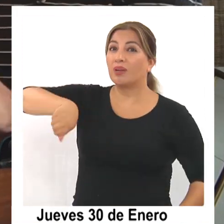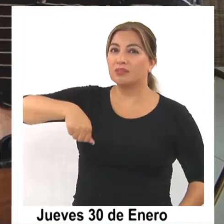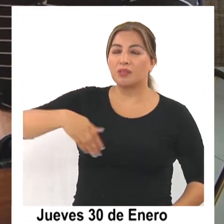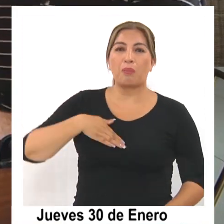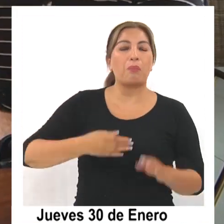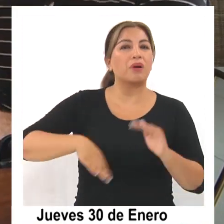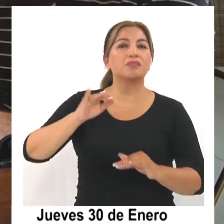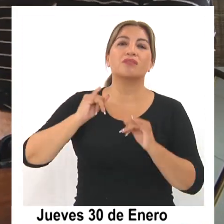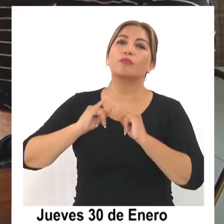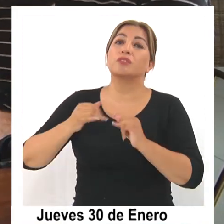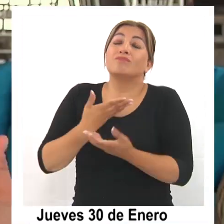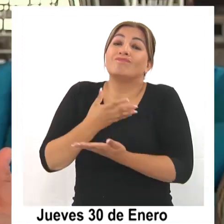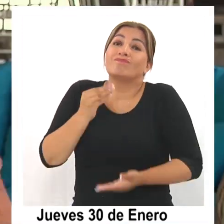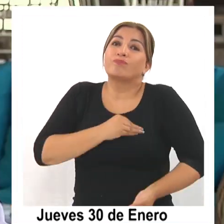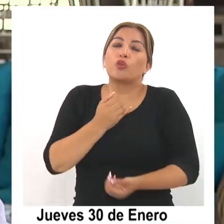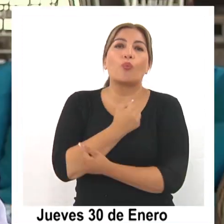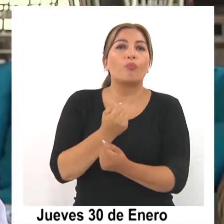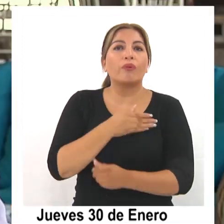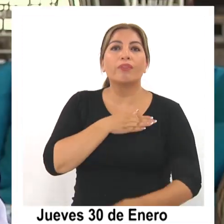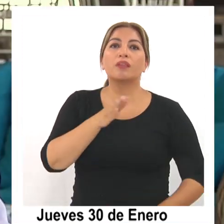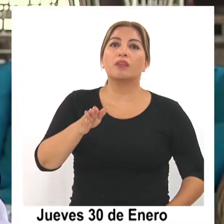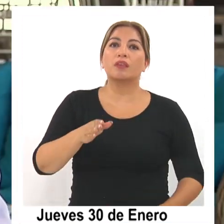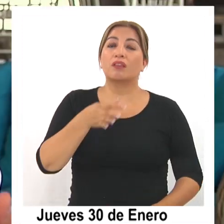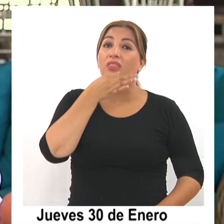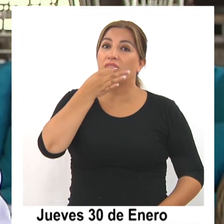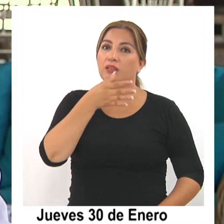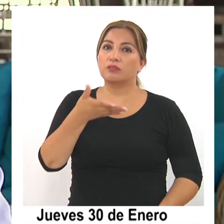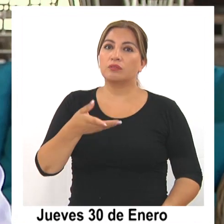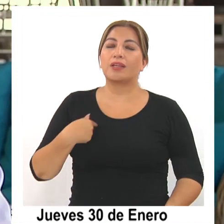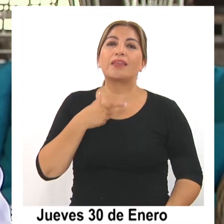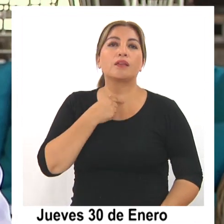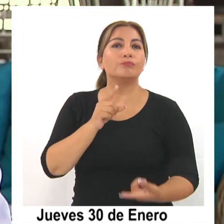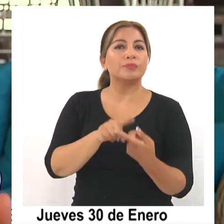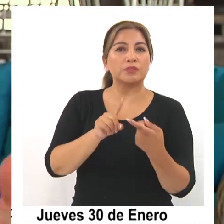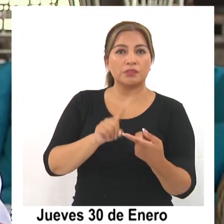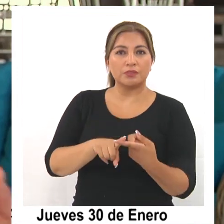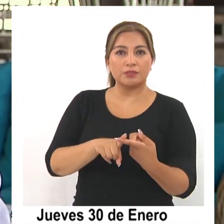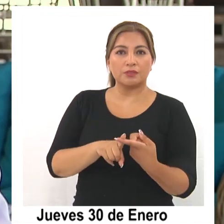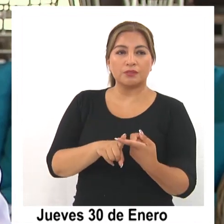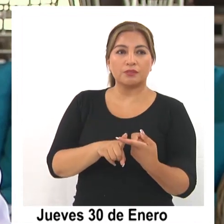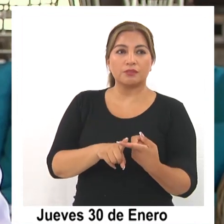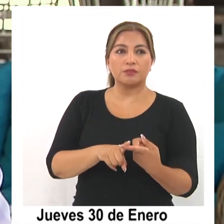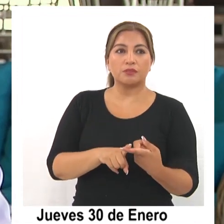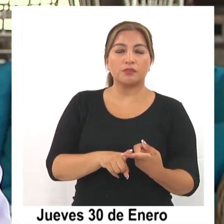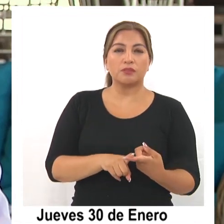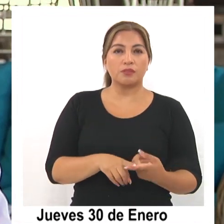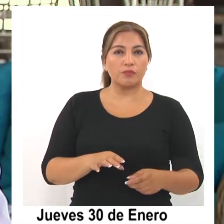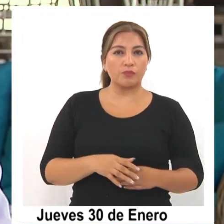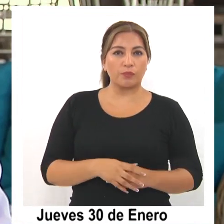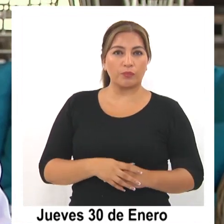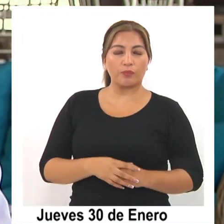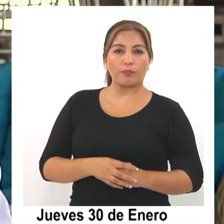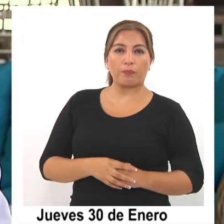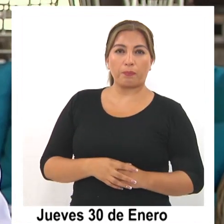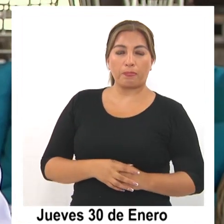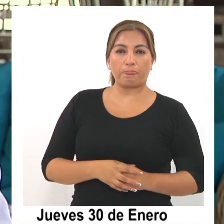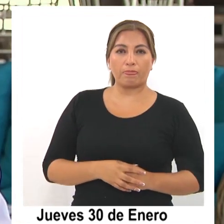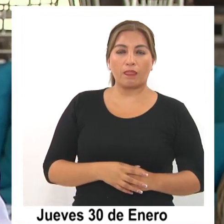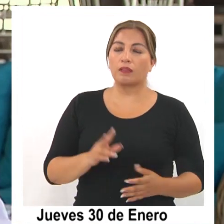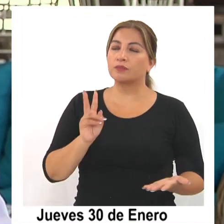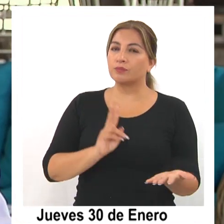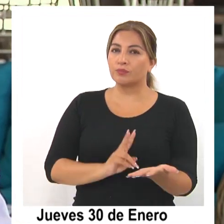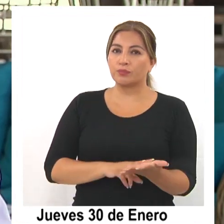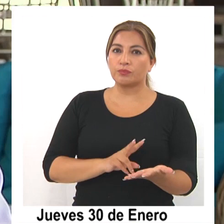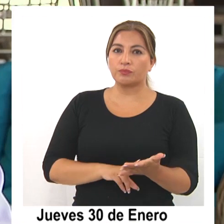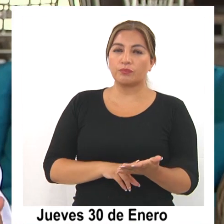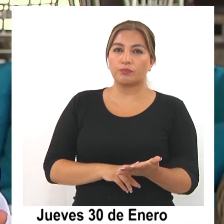lamentablemente no pude asistir pero manifesté mi voluntad de poder participar cuando lo estime necesario y la